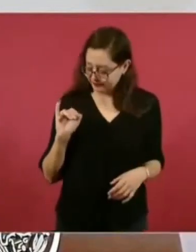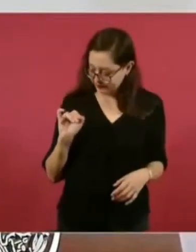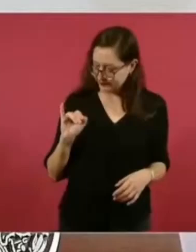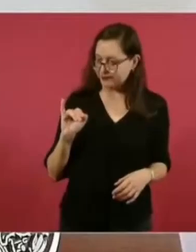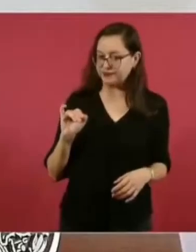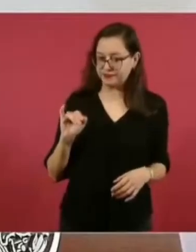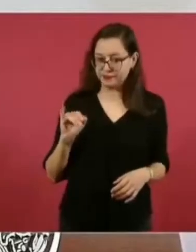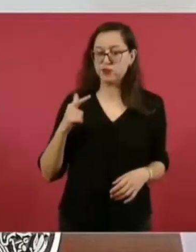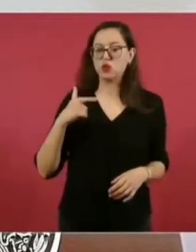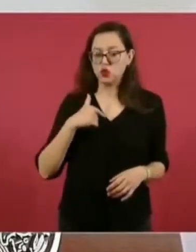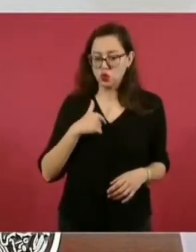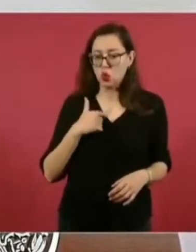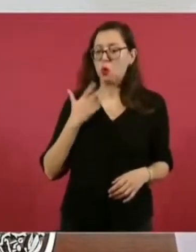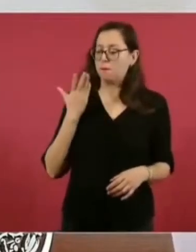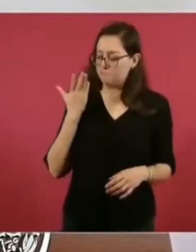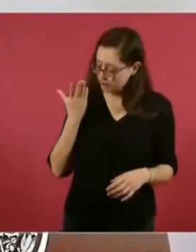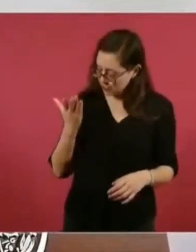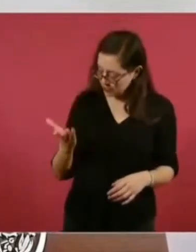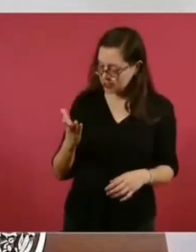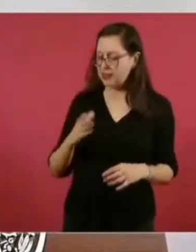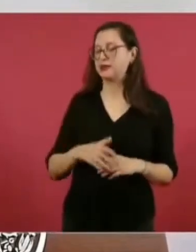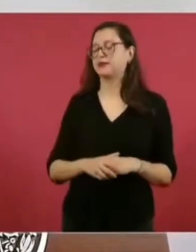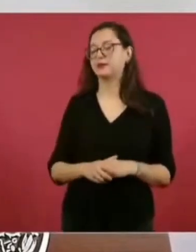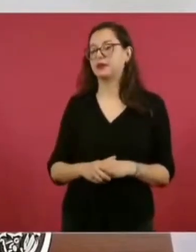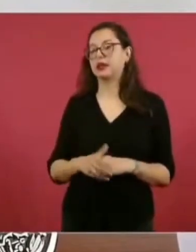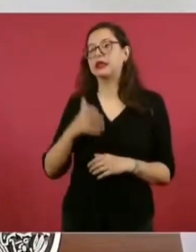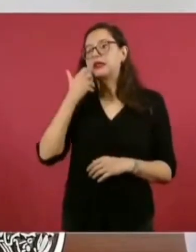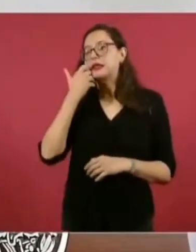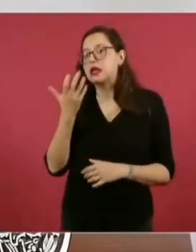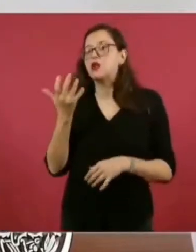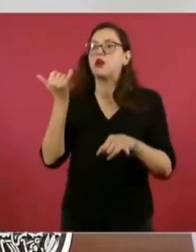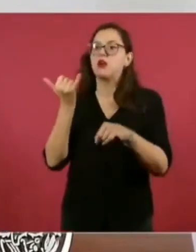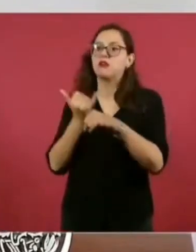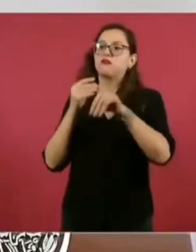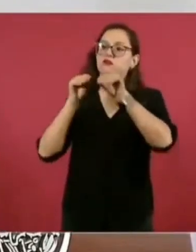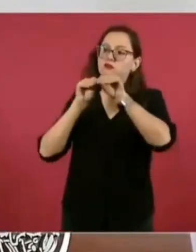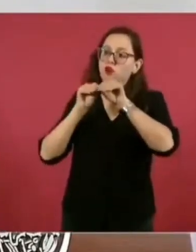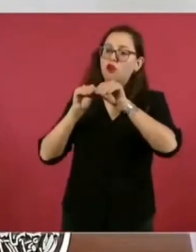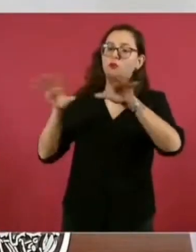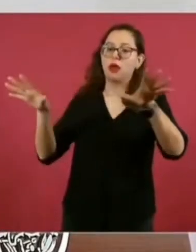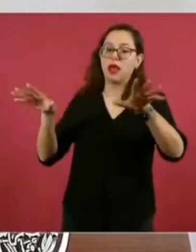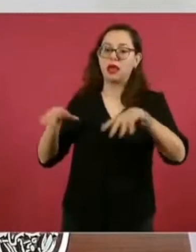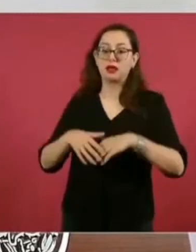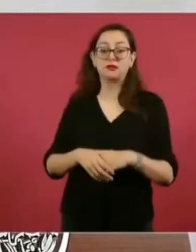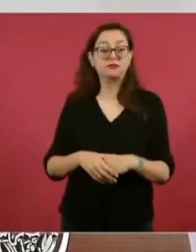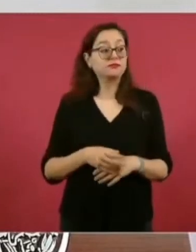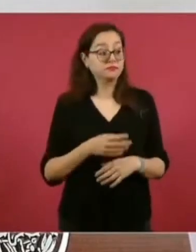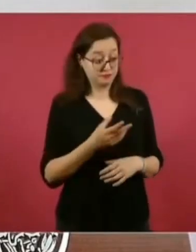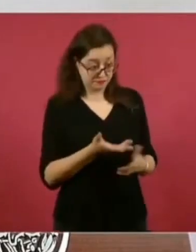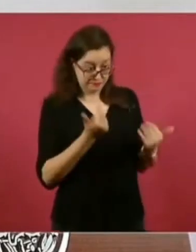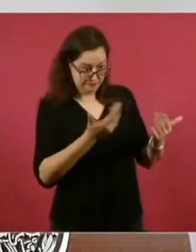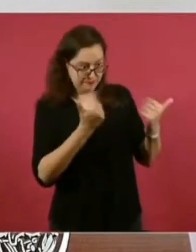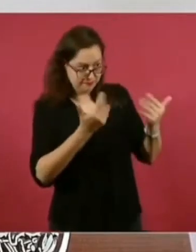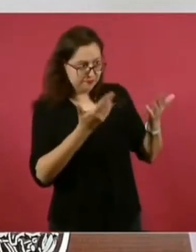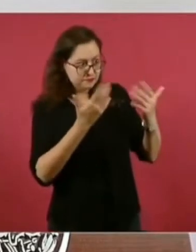Digo, yo la pedí porque yo quiero informar. Le escuchamos, licenciado.